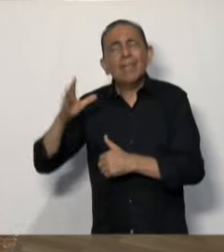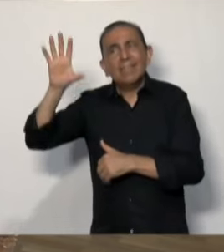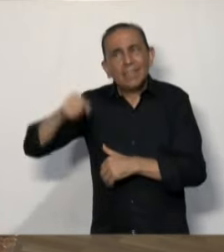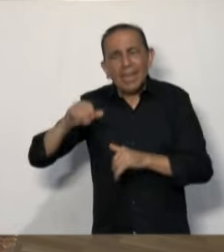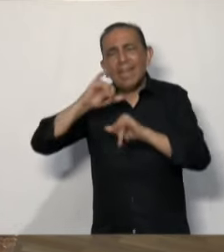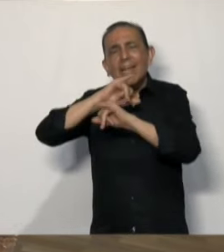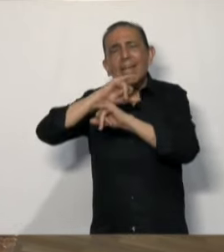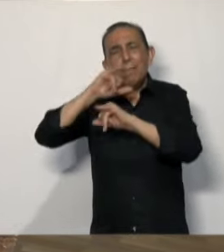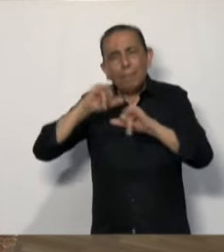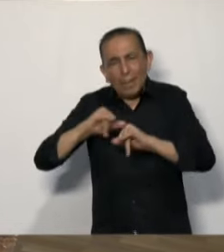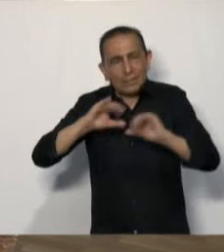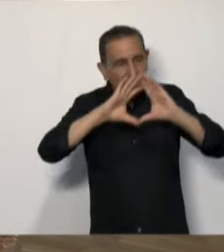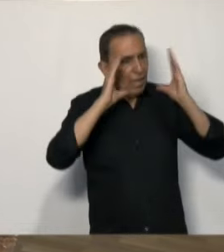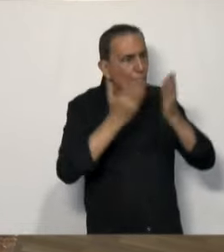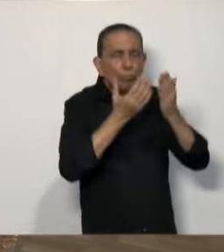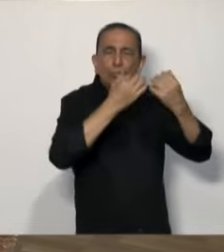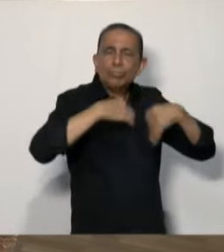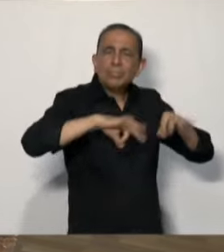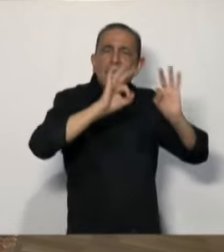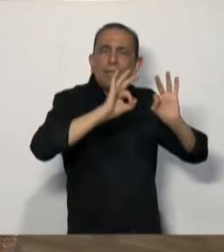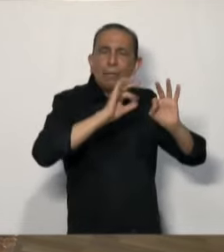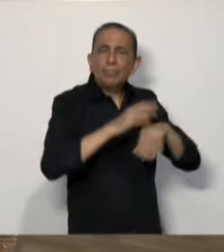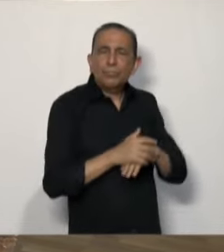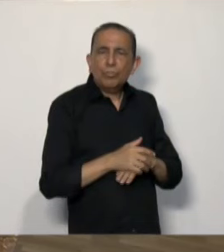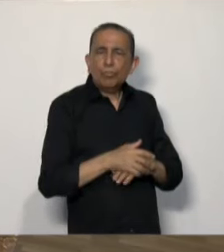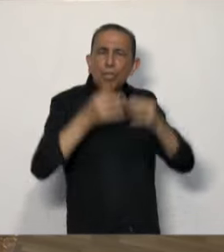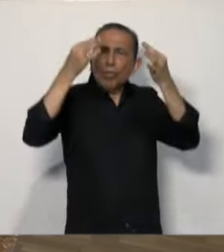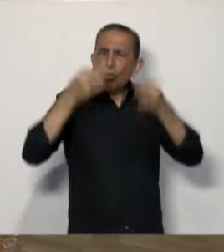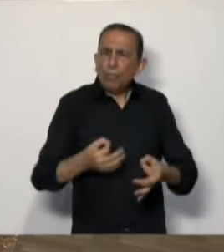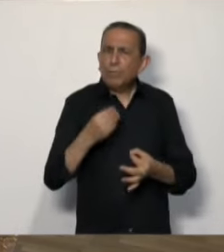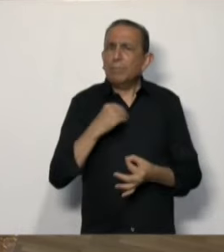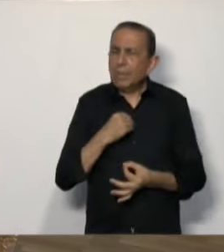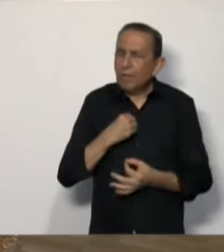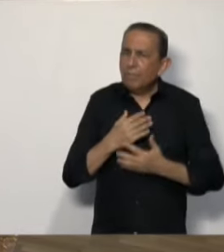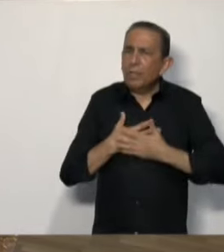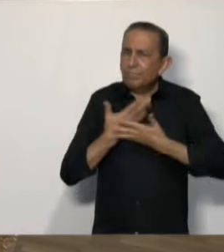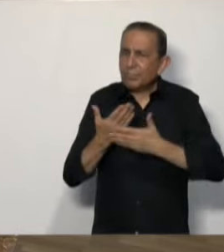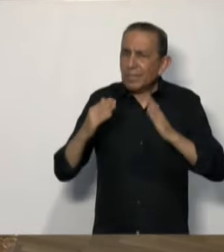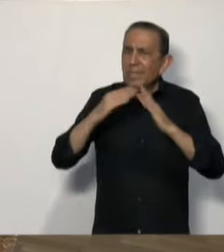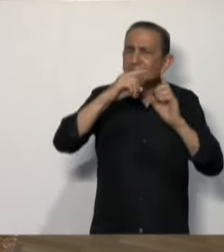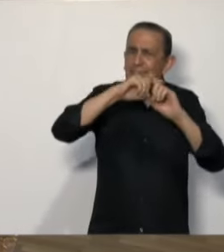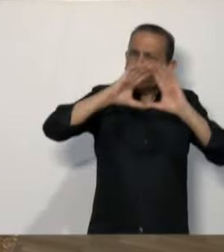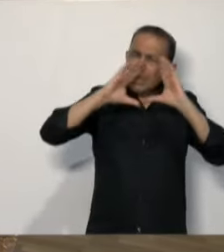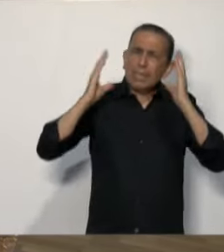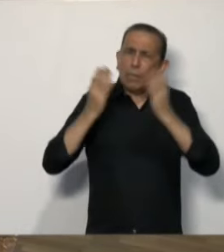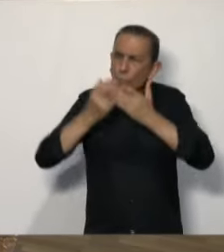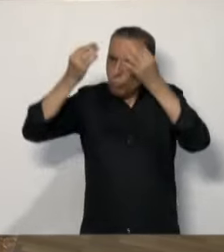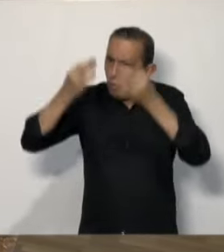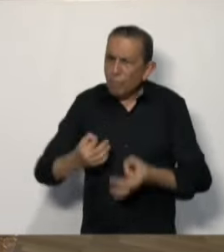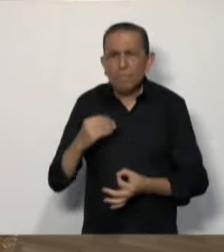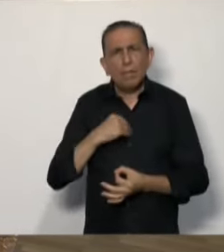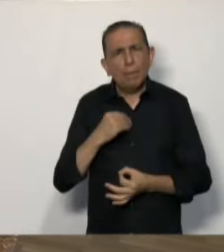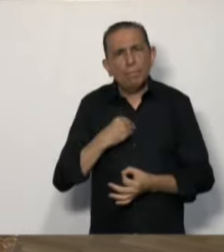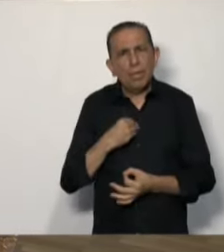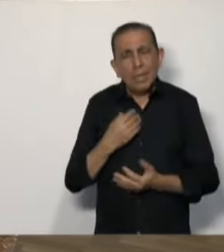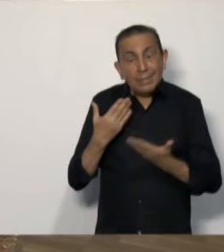paz y la salvación al mundo entero. Confirma en la fe y en la caridad a tu Iglesia peregrina en la tierra, a